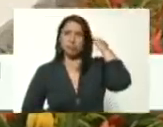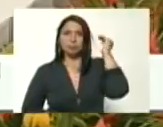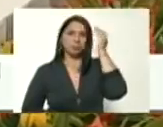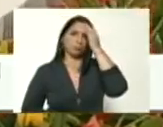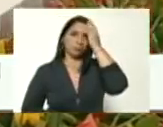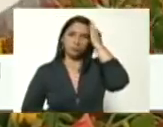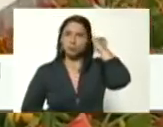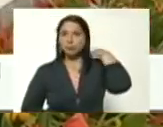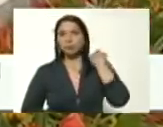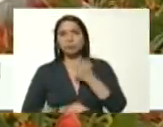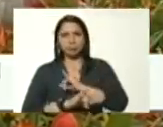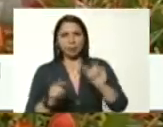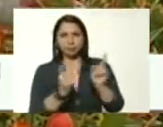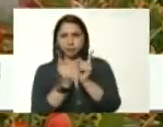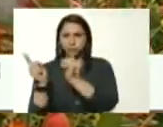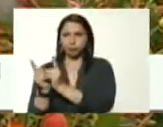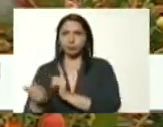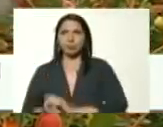ya terminó